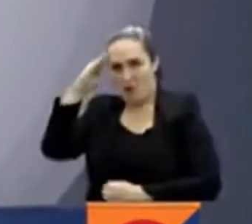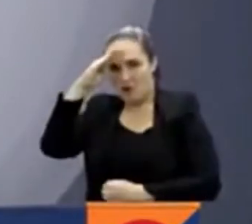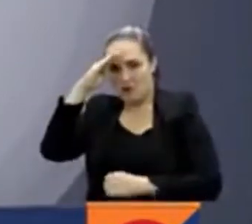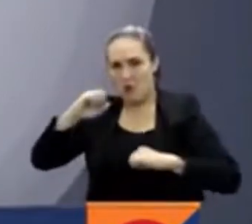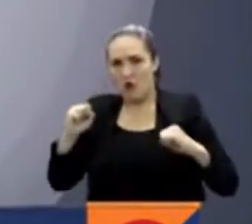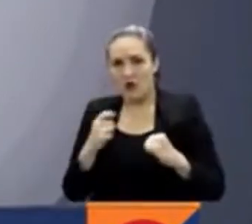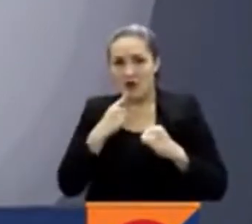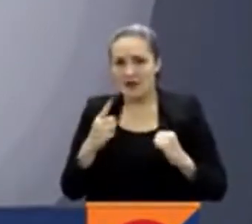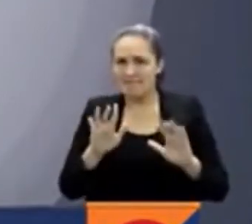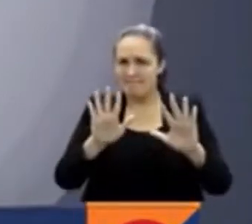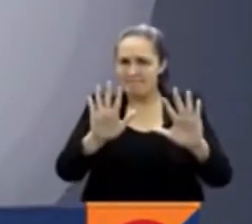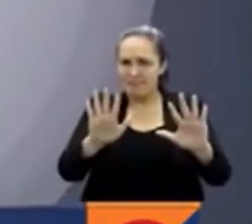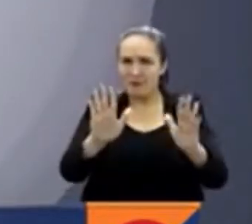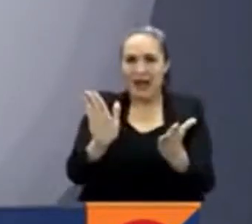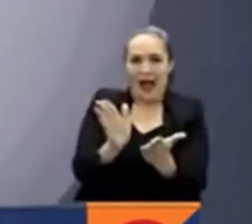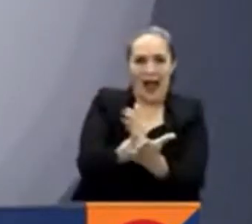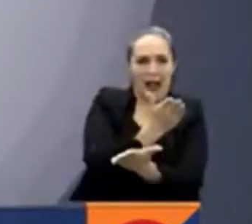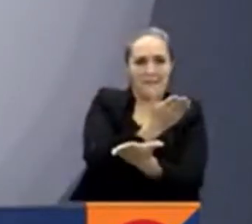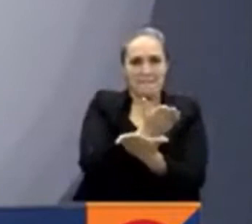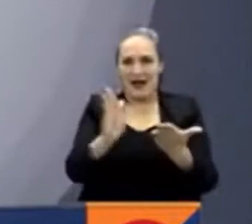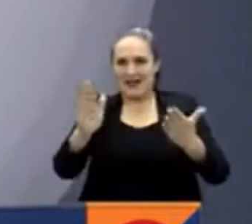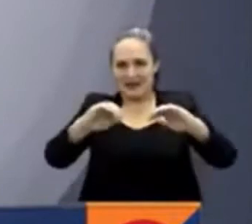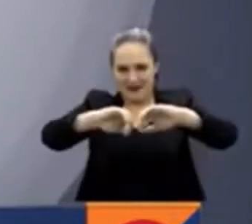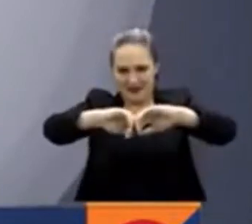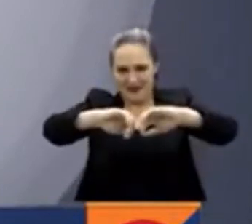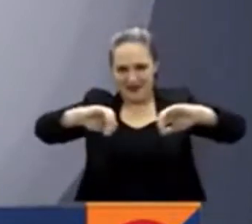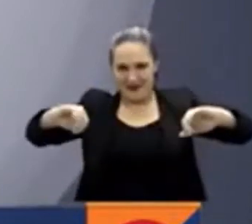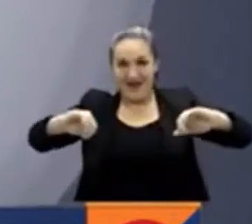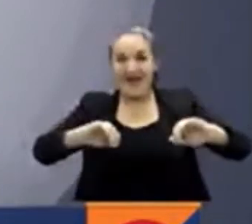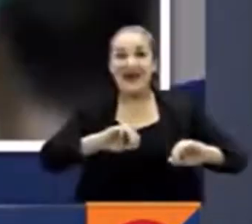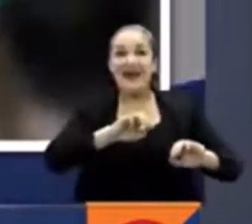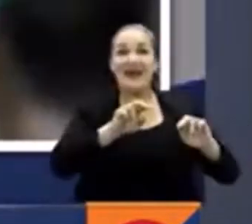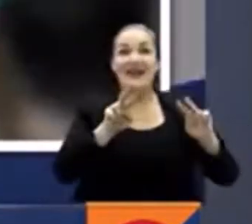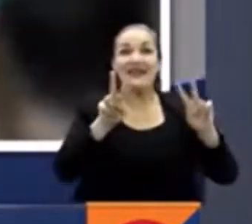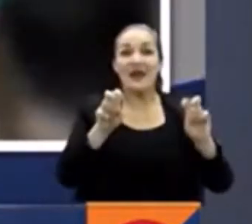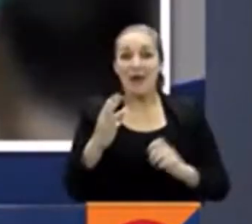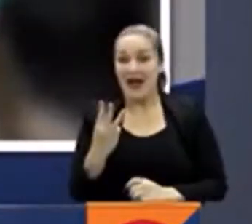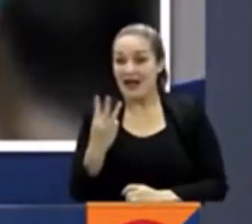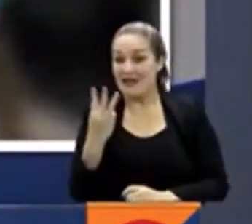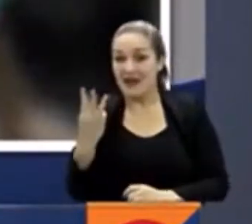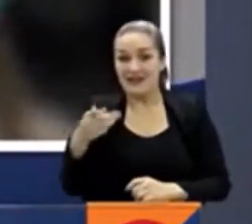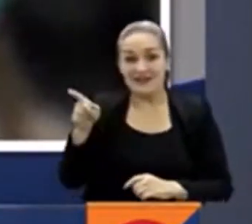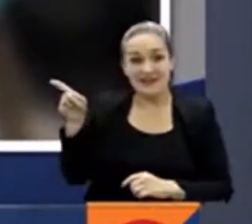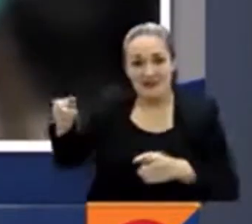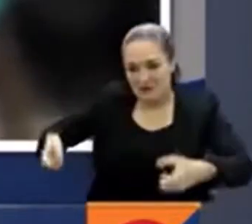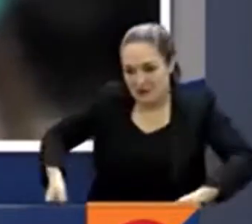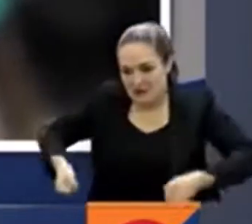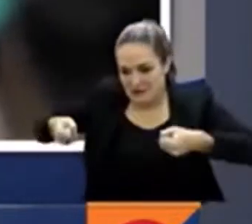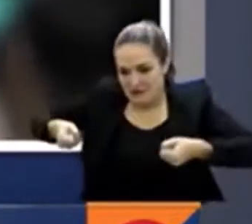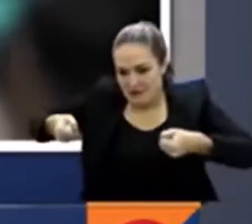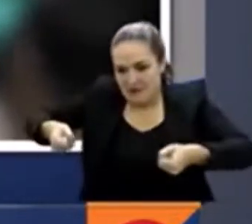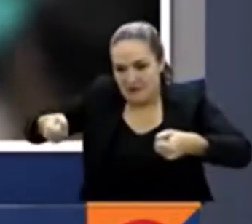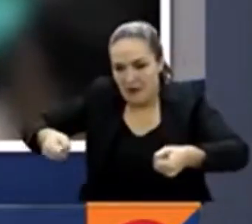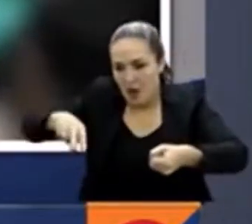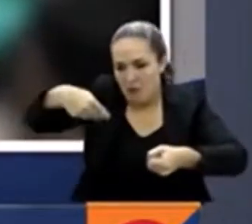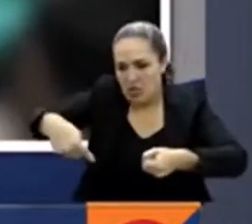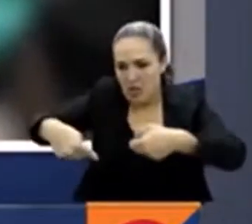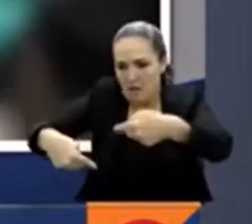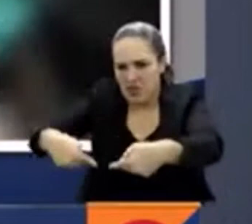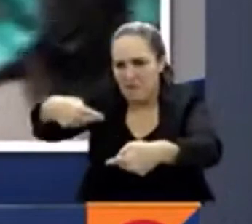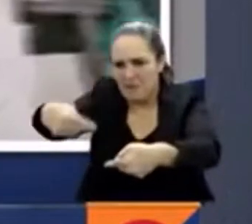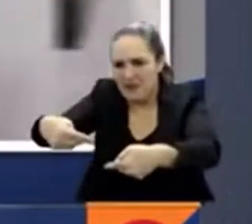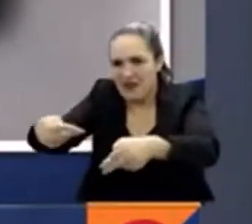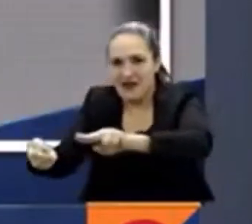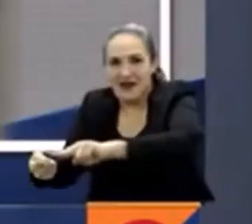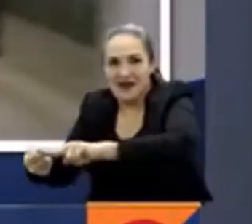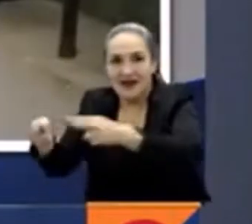tienen absolutamente nada que ver este caso de estos 3 hombres encontrados en el sector del Amparo, la localidad de Kennedy, con el hecho ocurrido